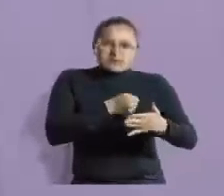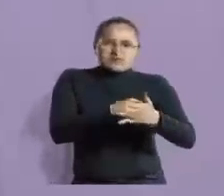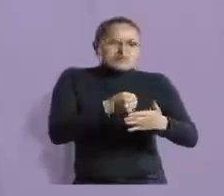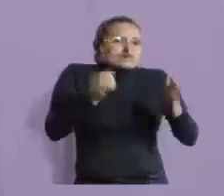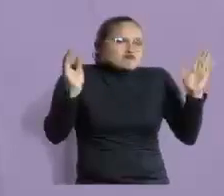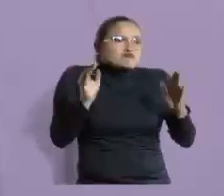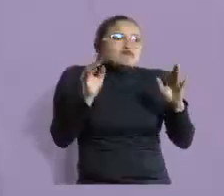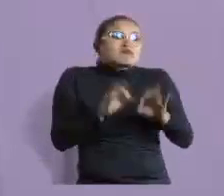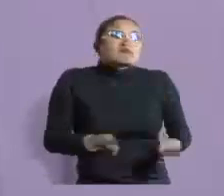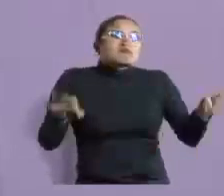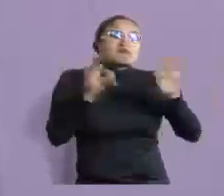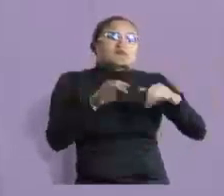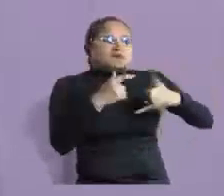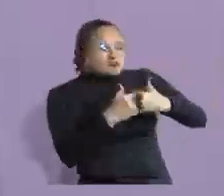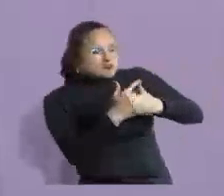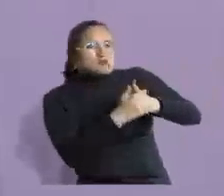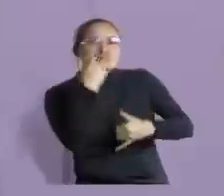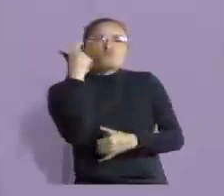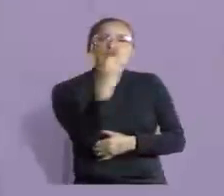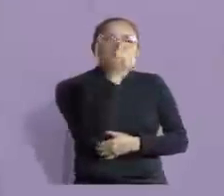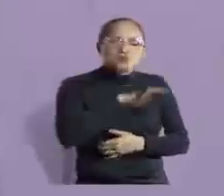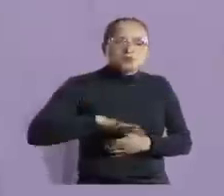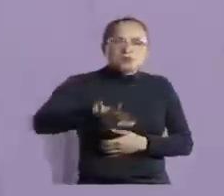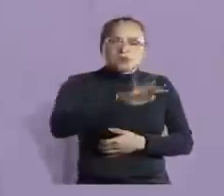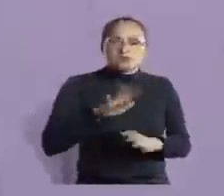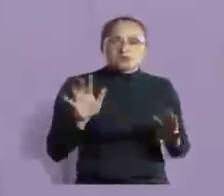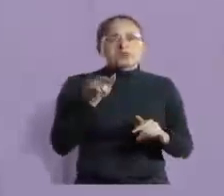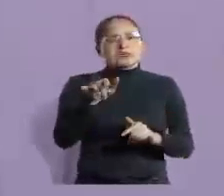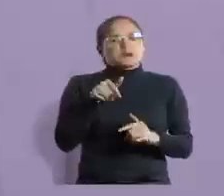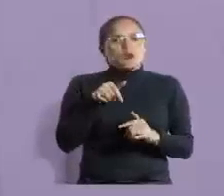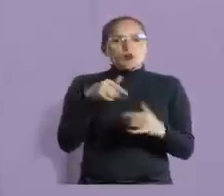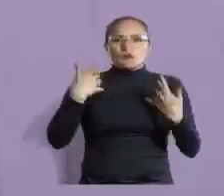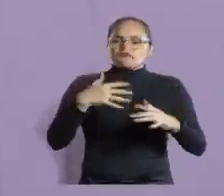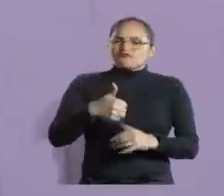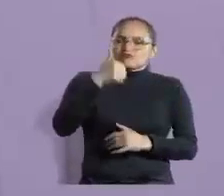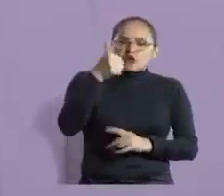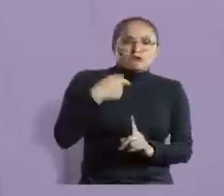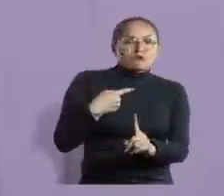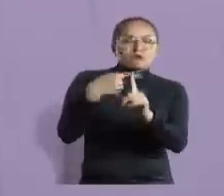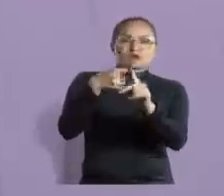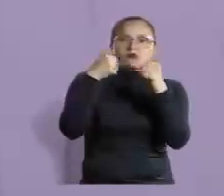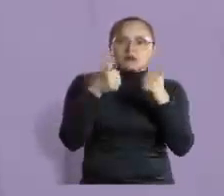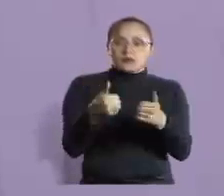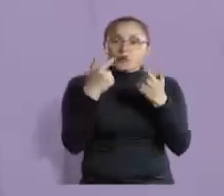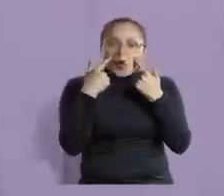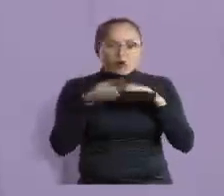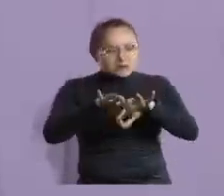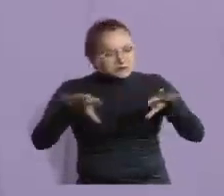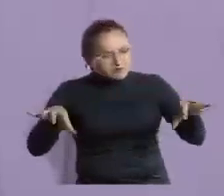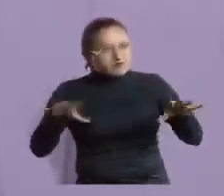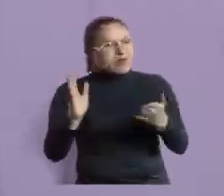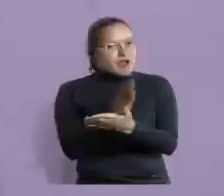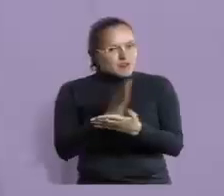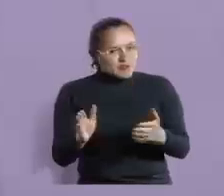contexto político de región se podía llegar a hacer la búsqueda eso para mí es un avance positivo hay que hacer una diferenciación de